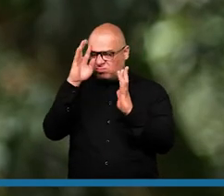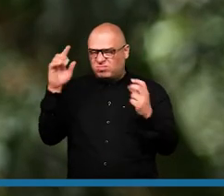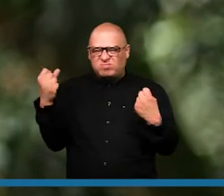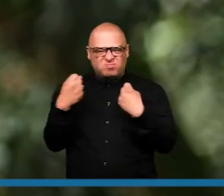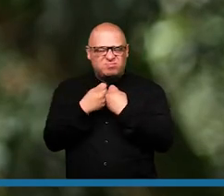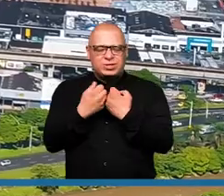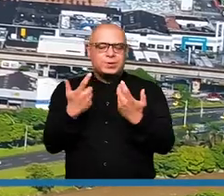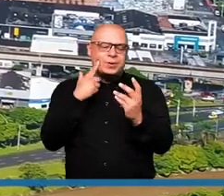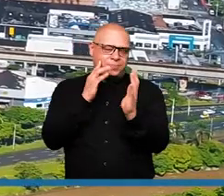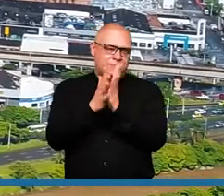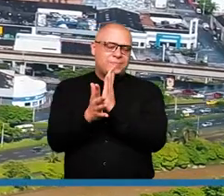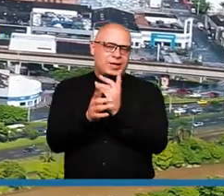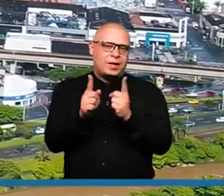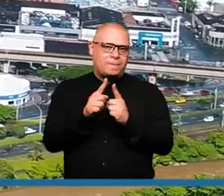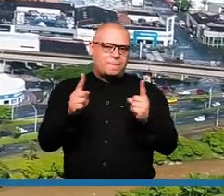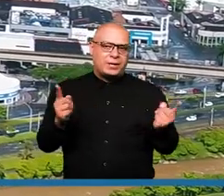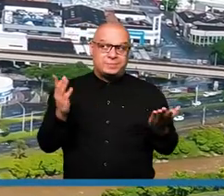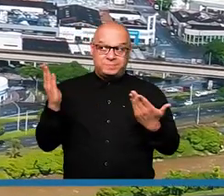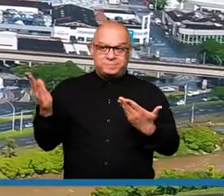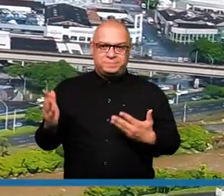Conozcámoslas.